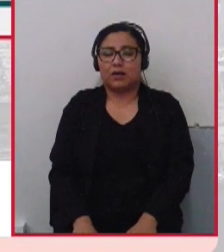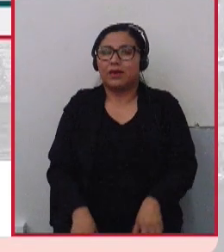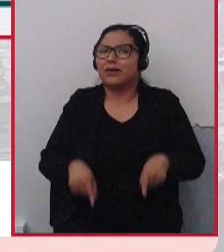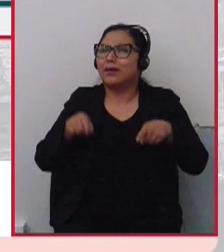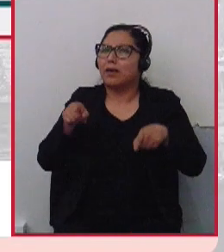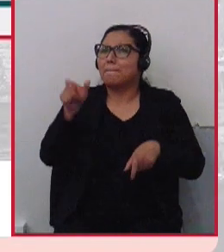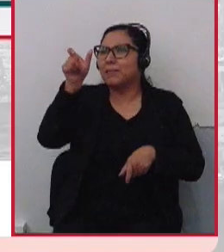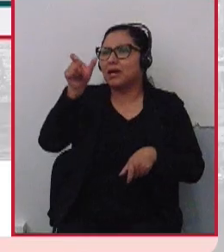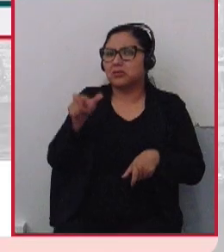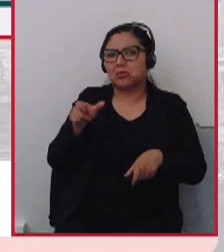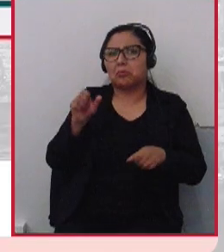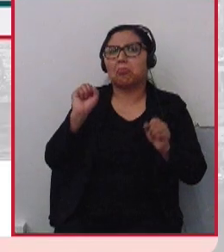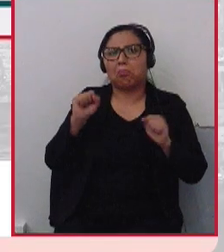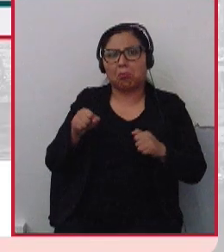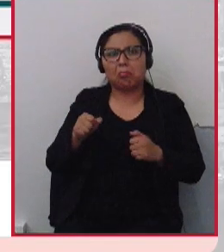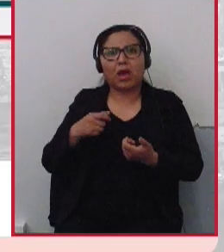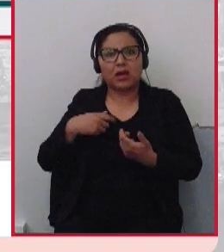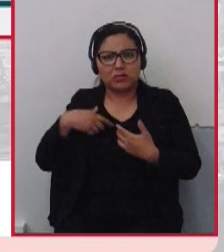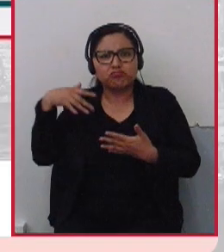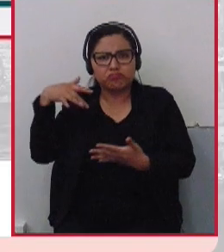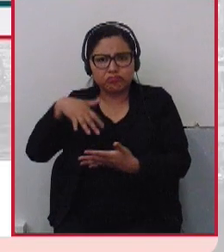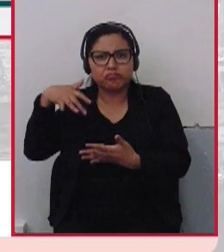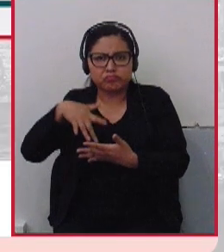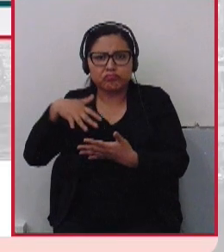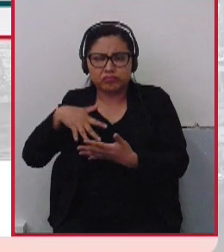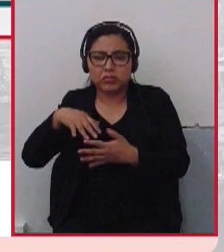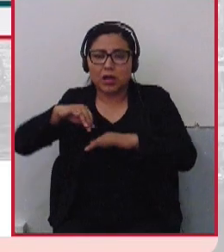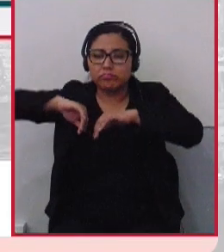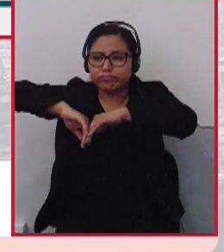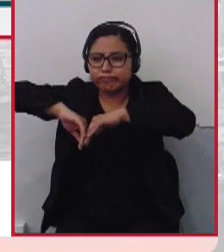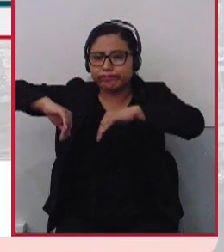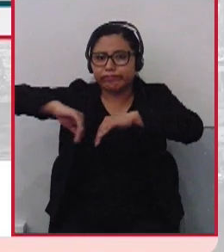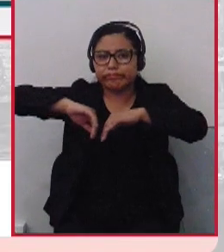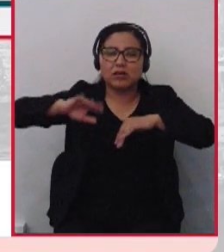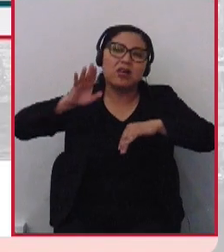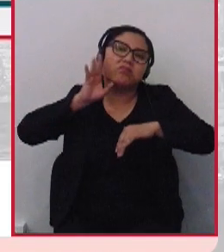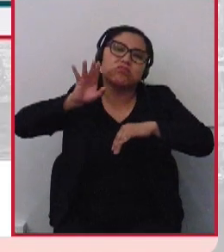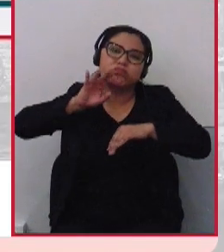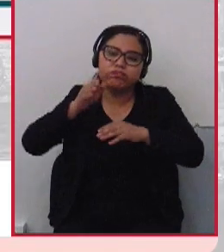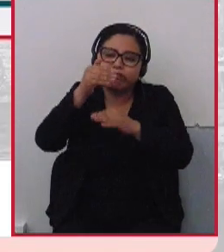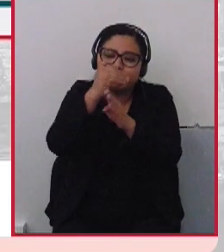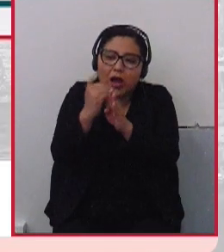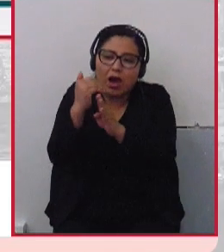esta persona también hizo un estudio. Separó los relaves por fracciones.